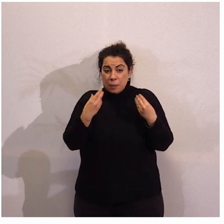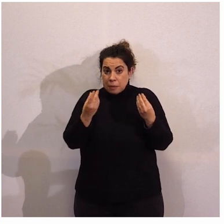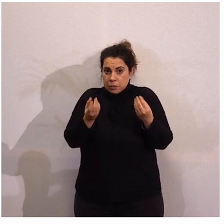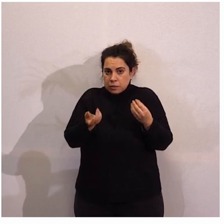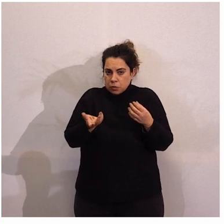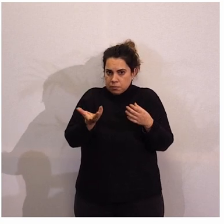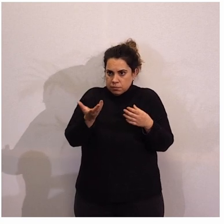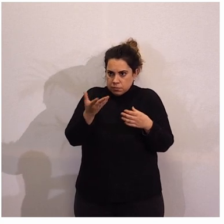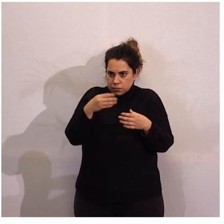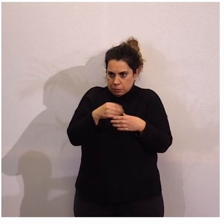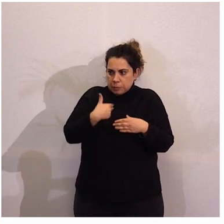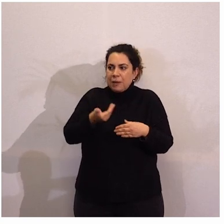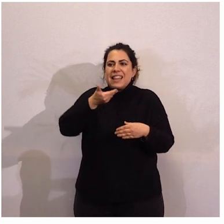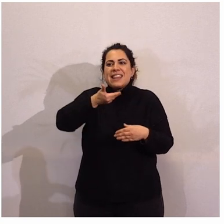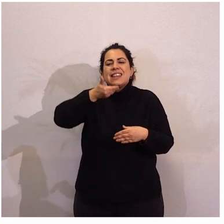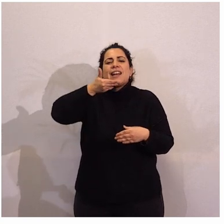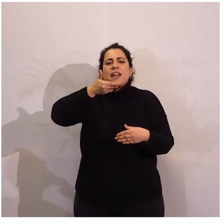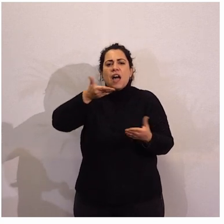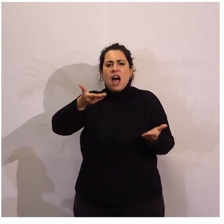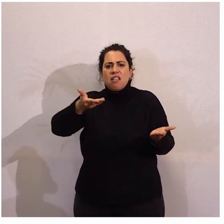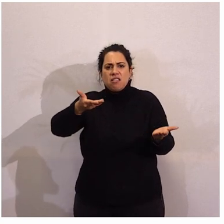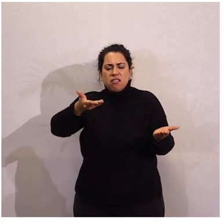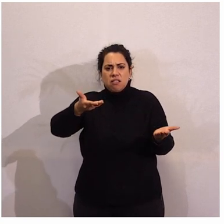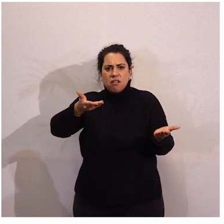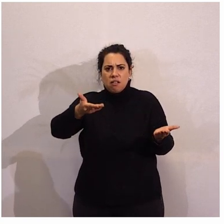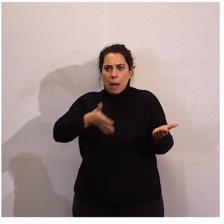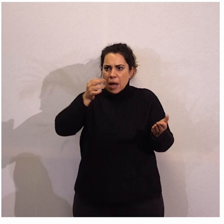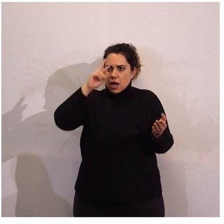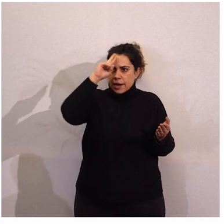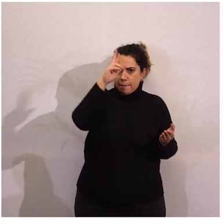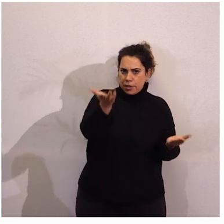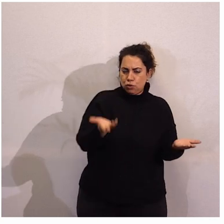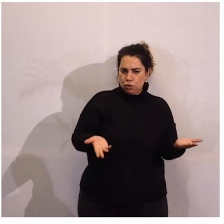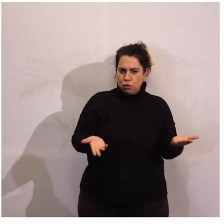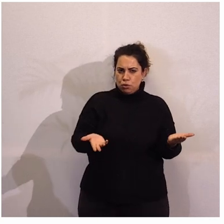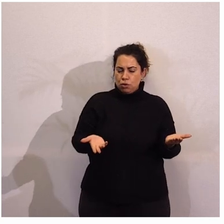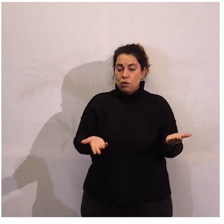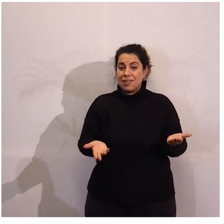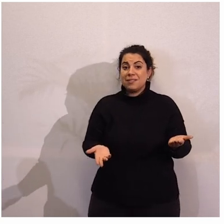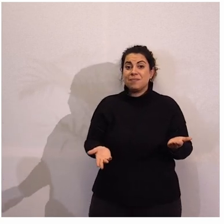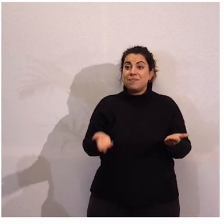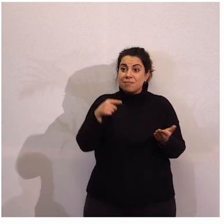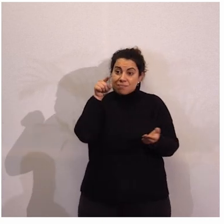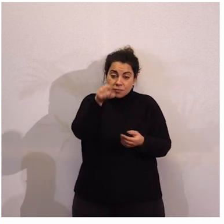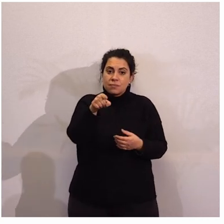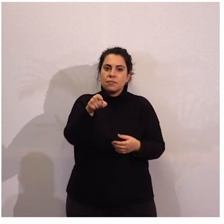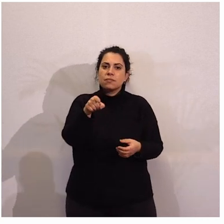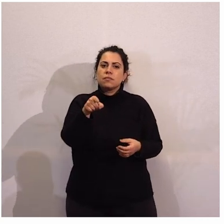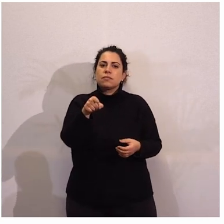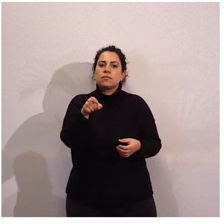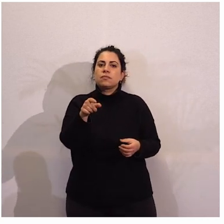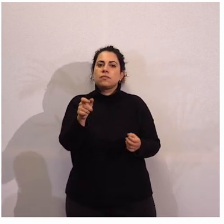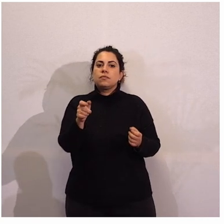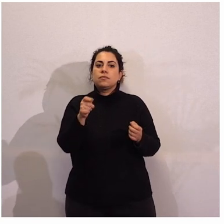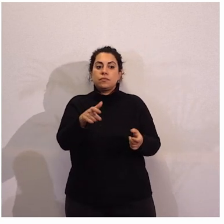dentro de, con la dignidad y con, bueno, pues con todo ese respeto. Y eso pues hace que muchas